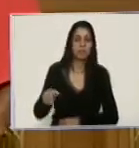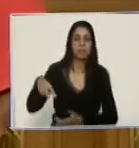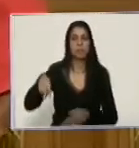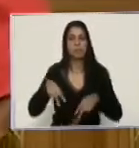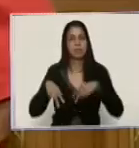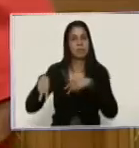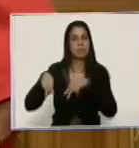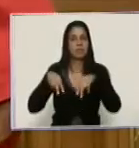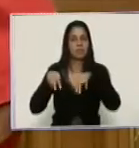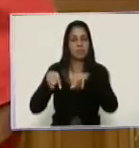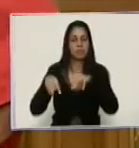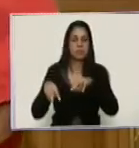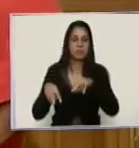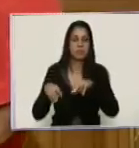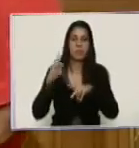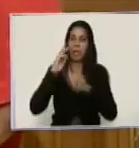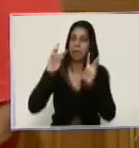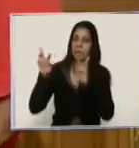viendo